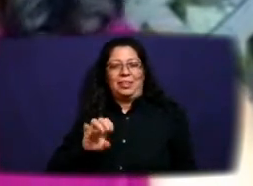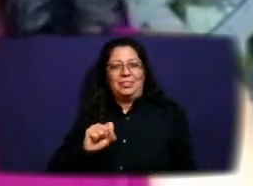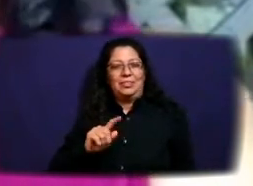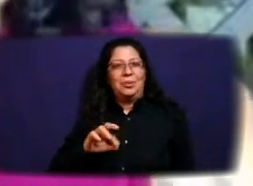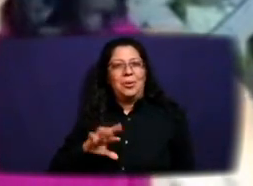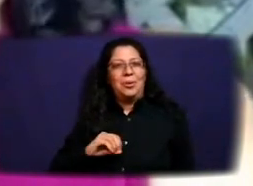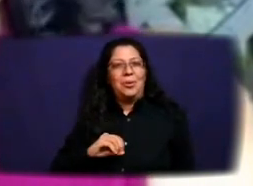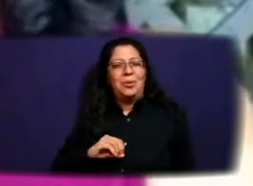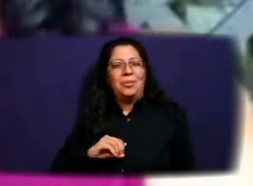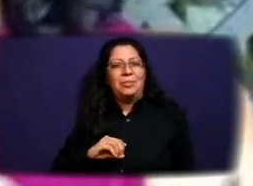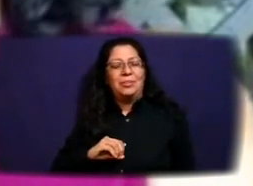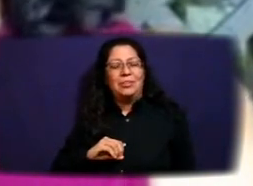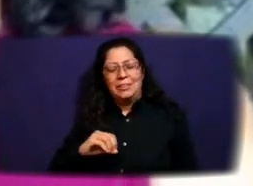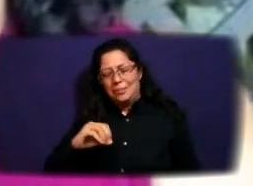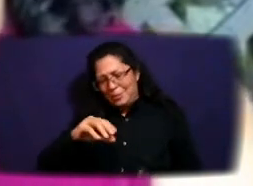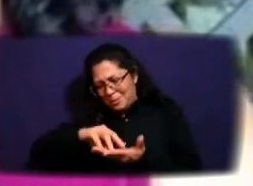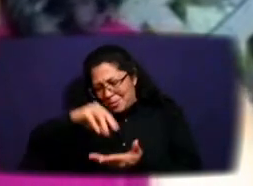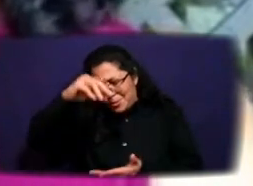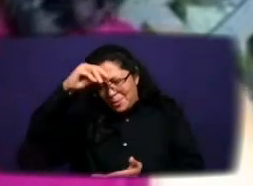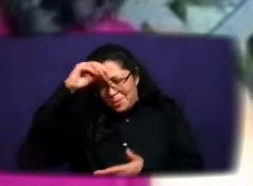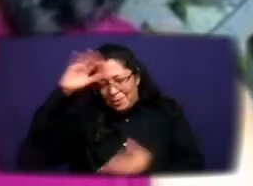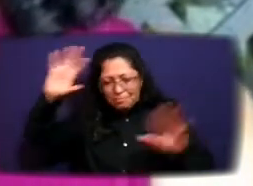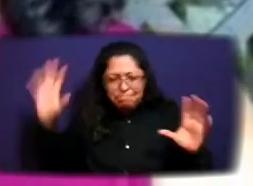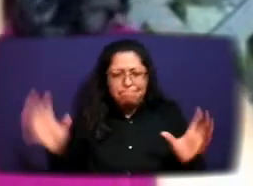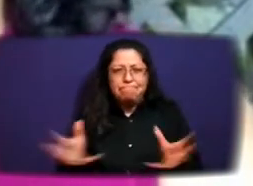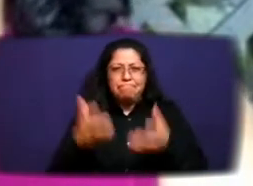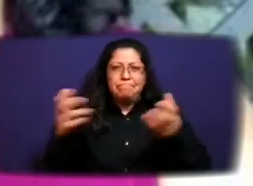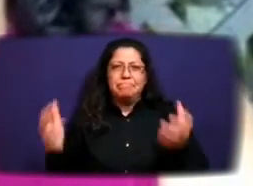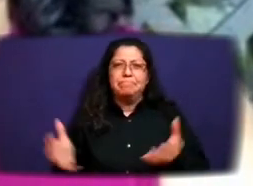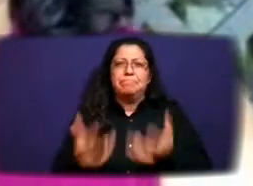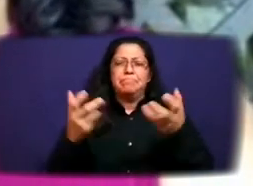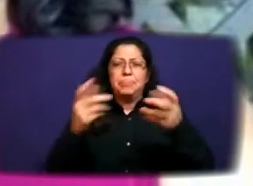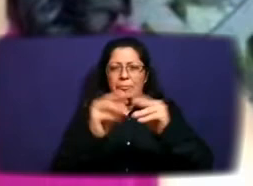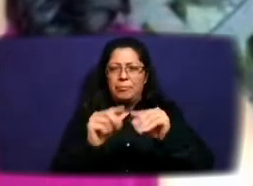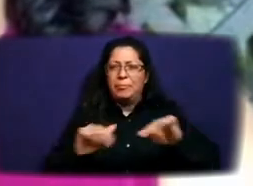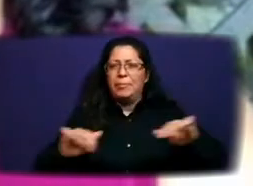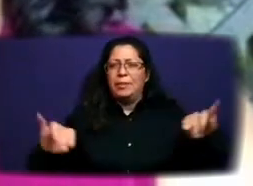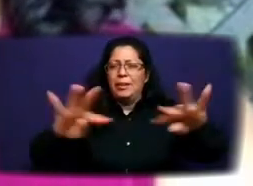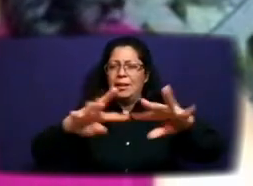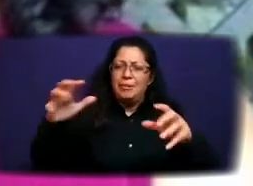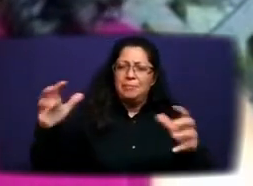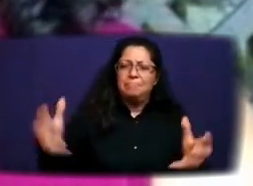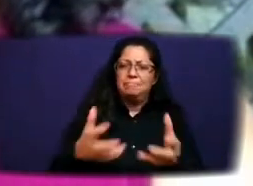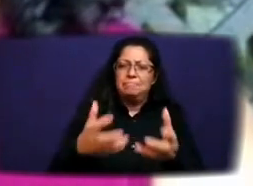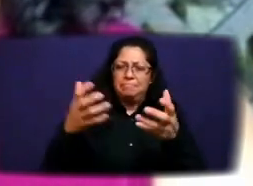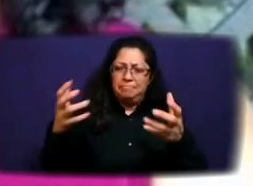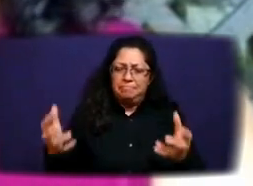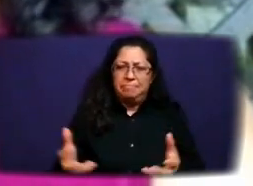Aprendimos cómo trabajar con la tierra y entre nosotros.